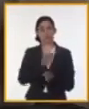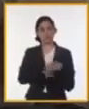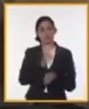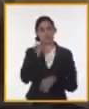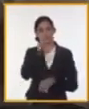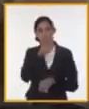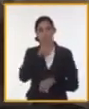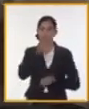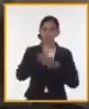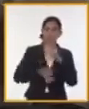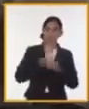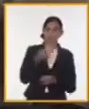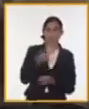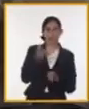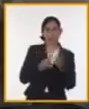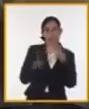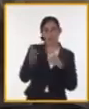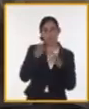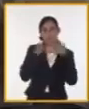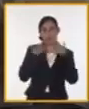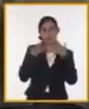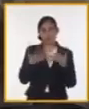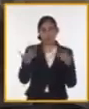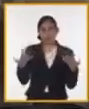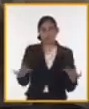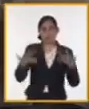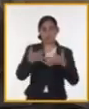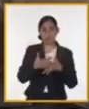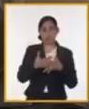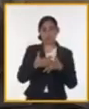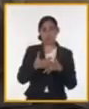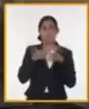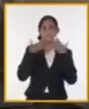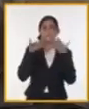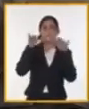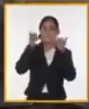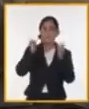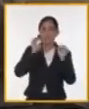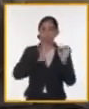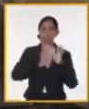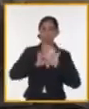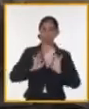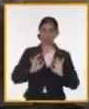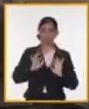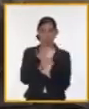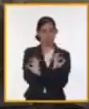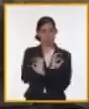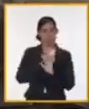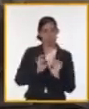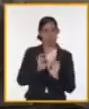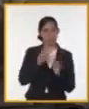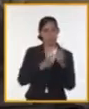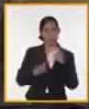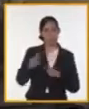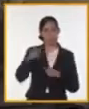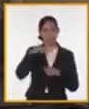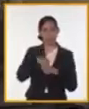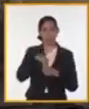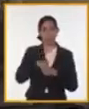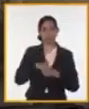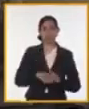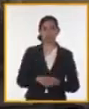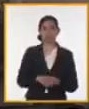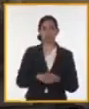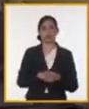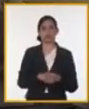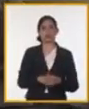que tributan directamente con calidad, con eficiencia y con efectividad a la prevención y el enfrentamiento a las